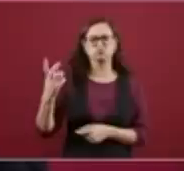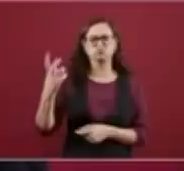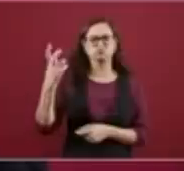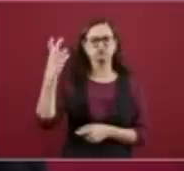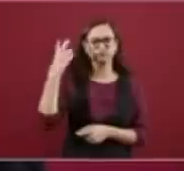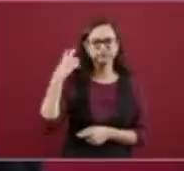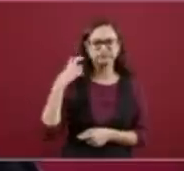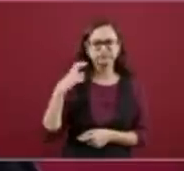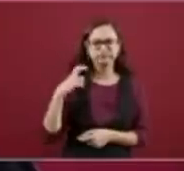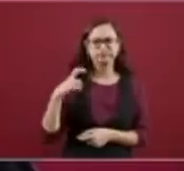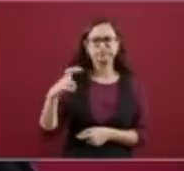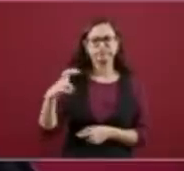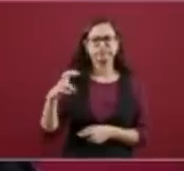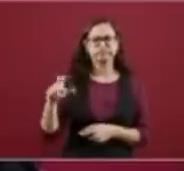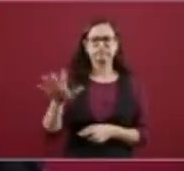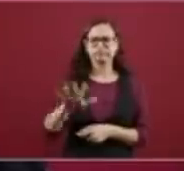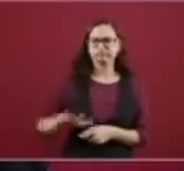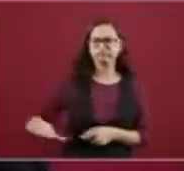¿Cuándo? Por Chiapas.